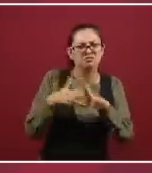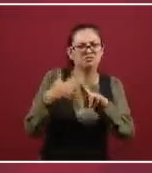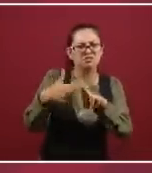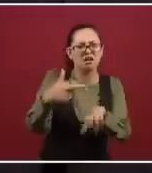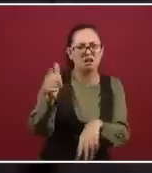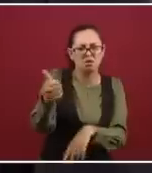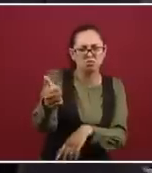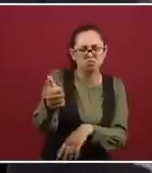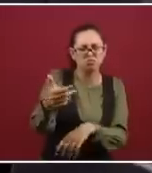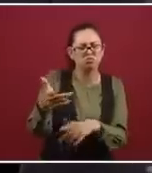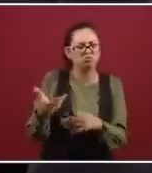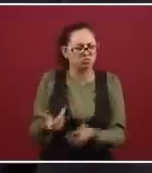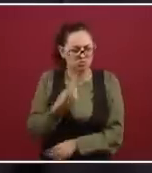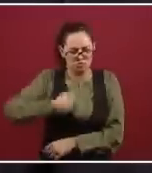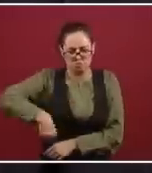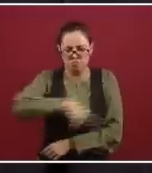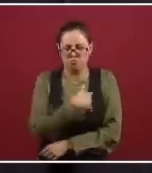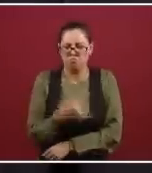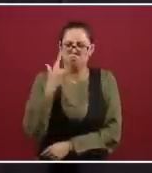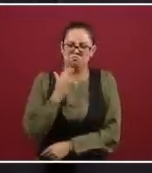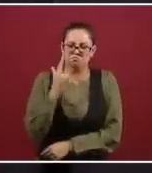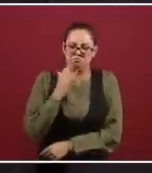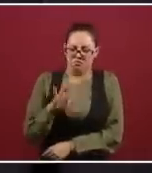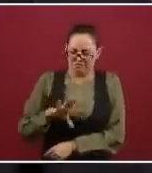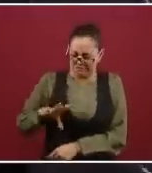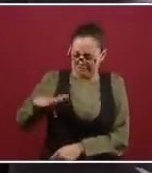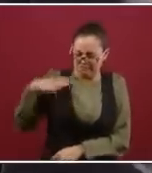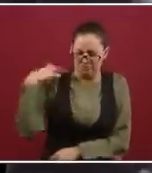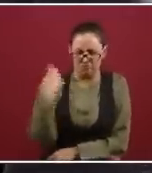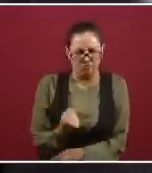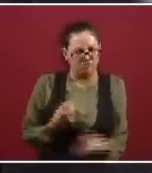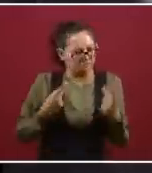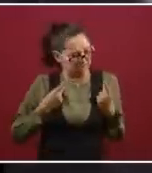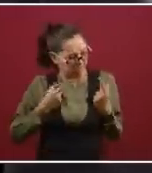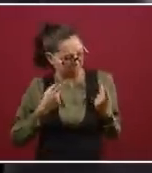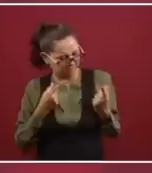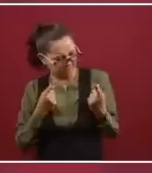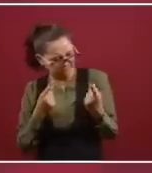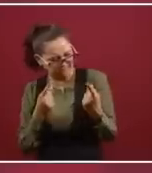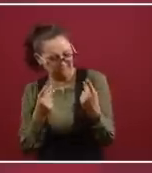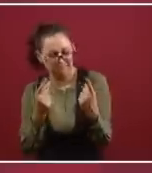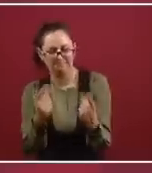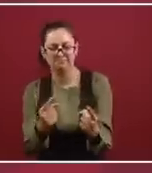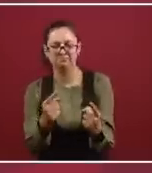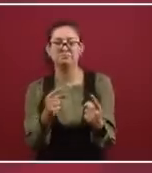estamos haciendo todo un esfuerzo para que estén los libros